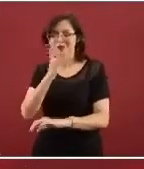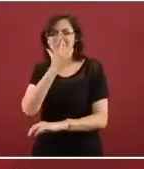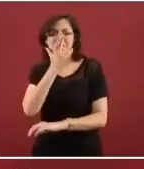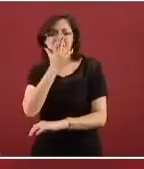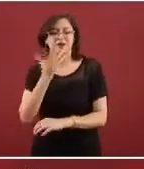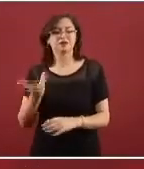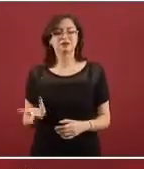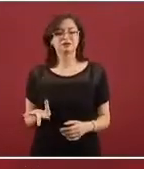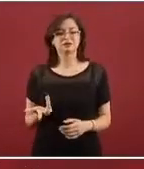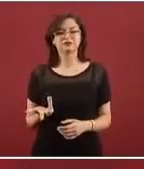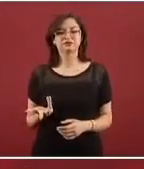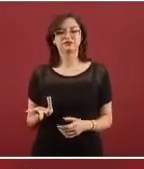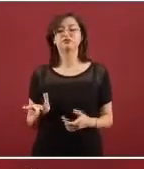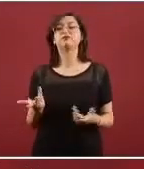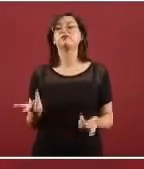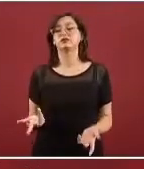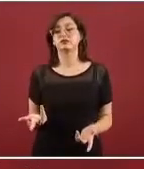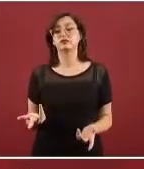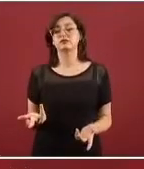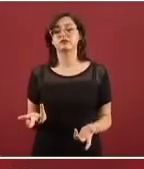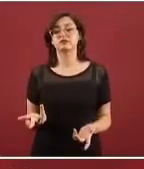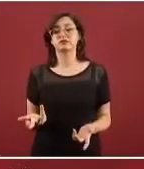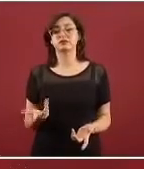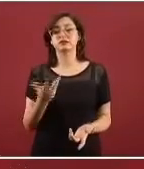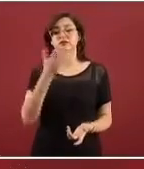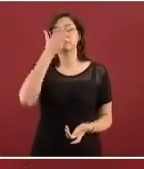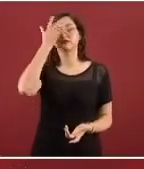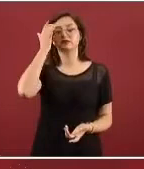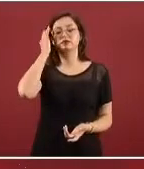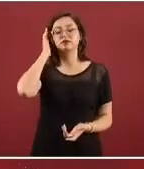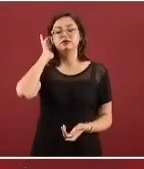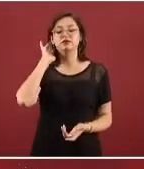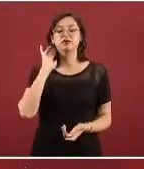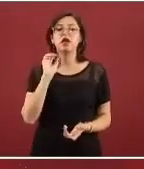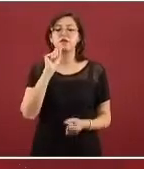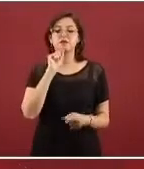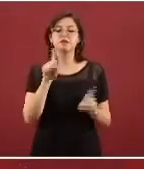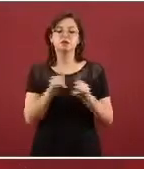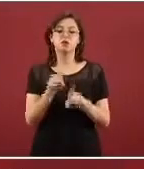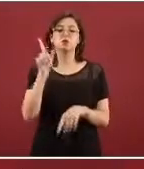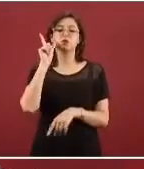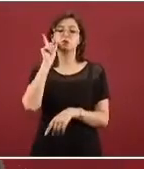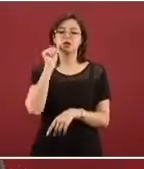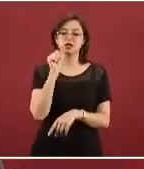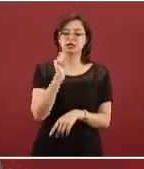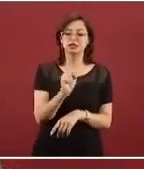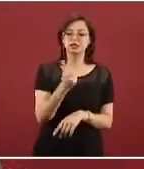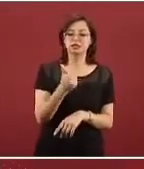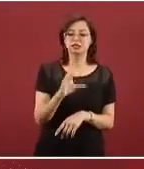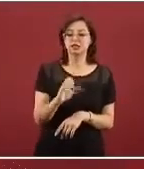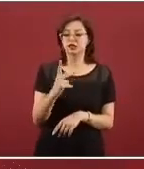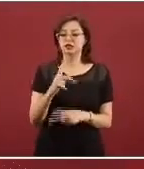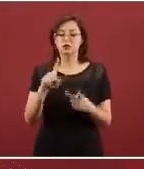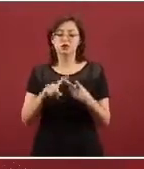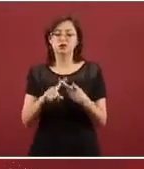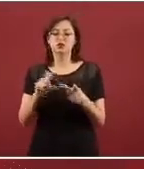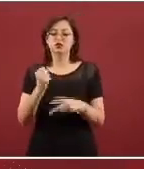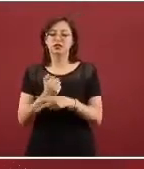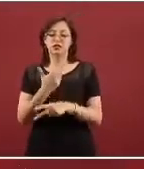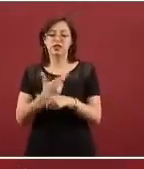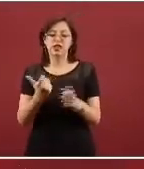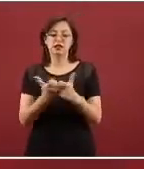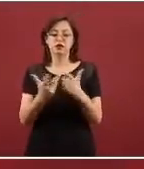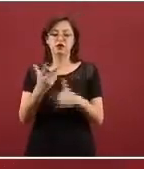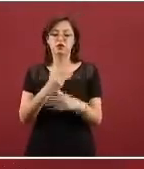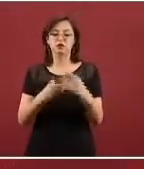Causas de fuerza mayor. Estamos también, y mañana Secretaría de Hacienda, Economía, pero también la Secretaría del Trabajo, la protección